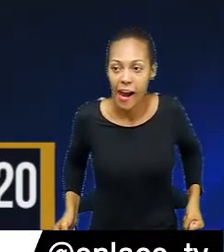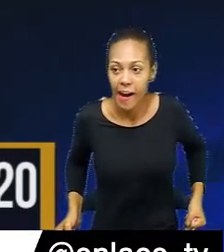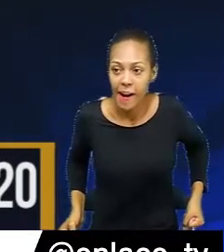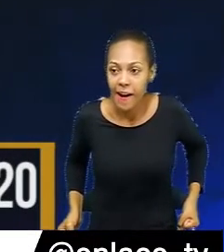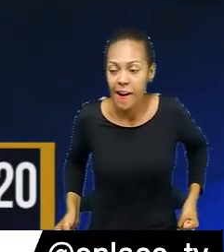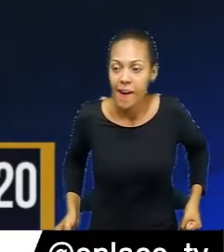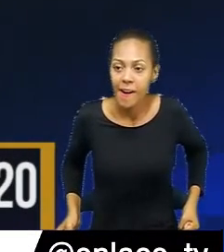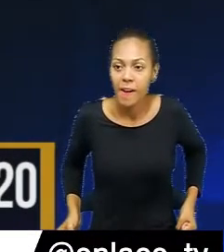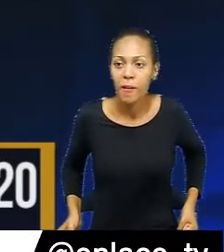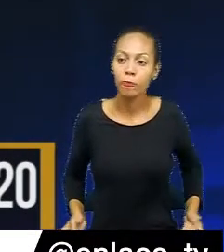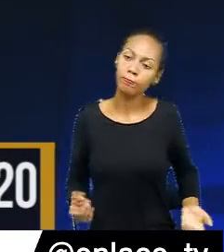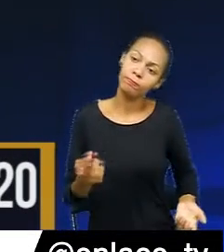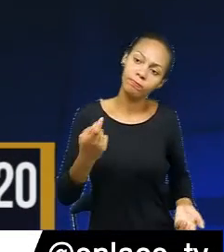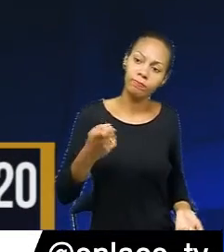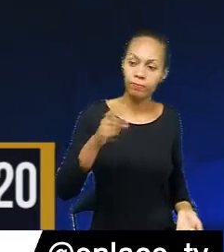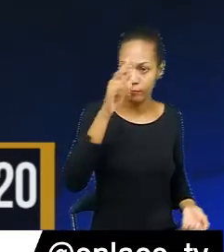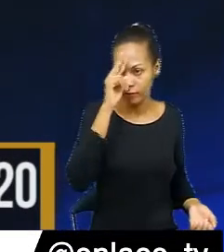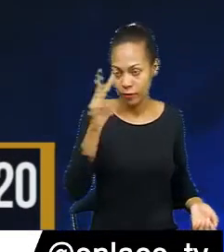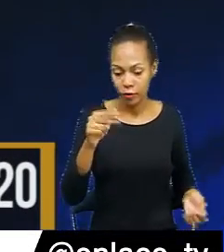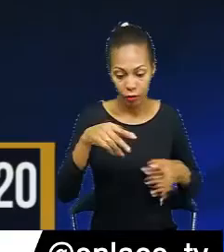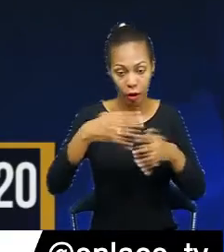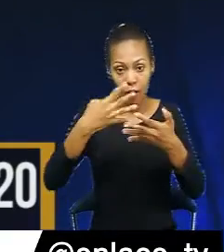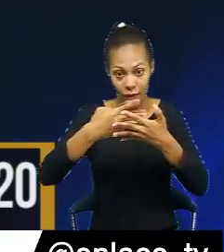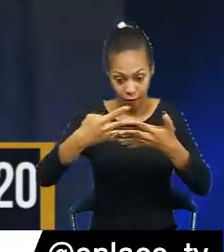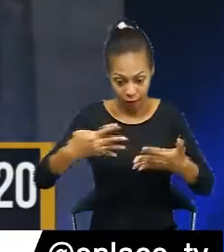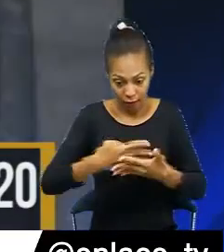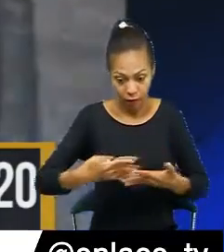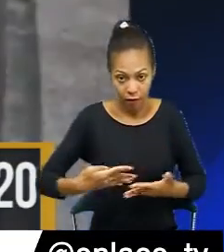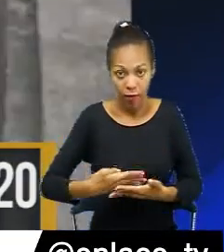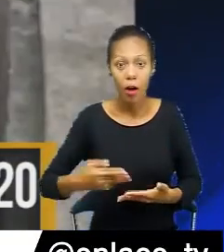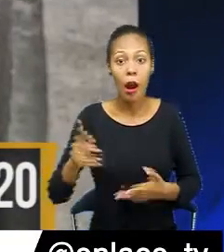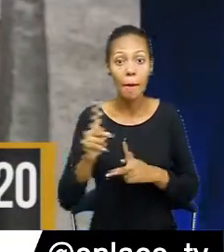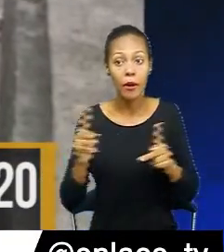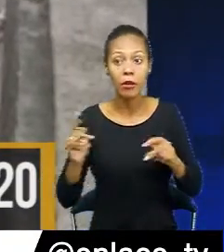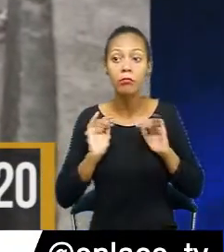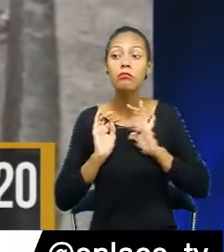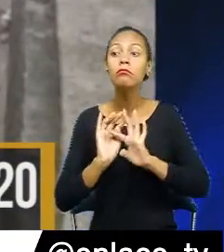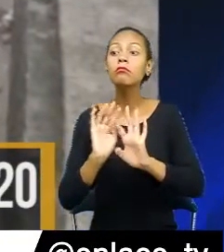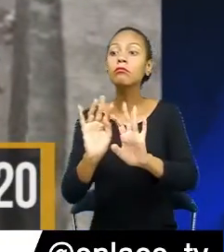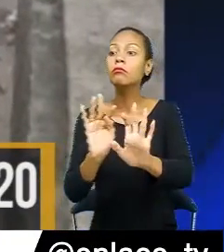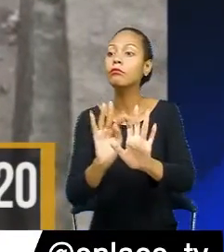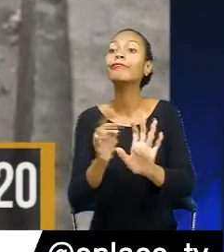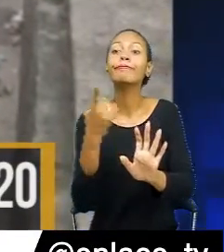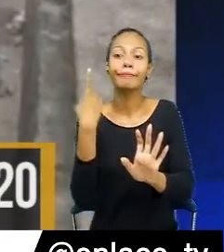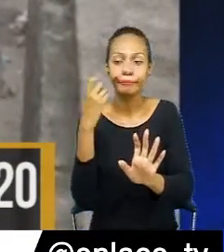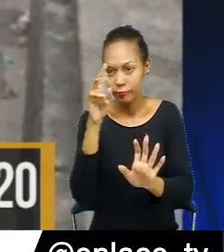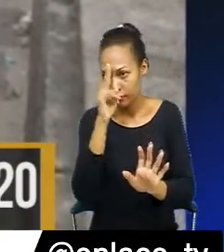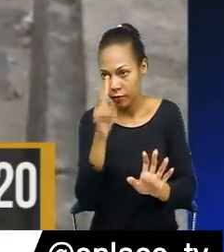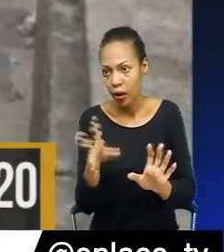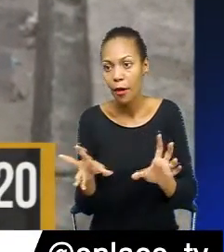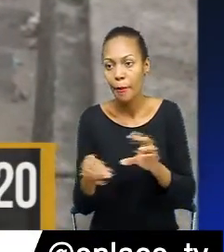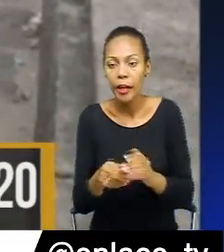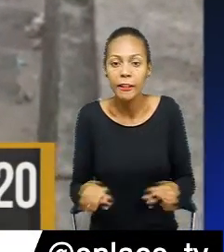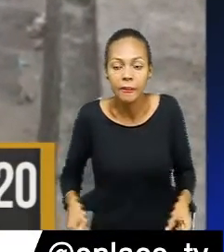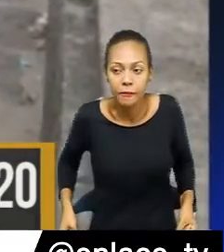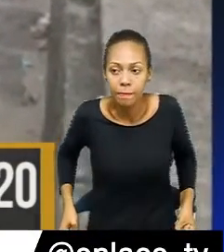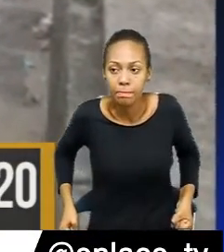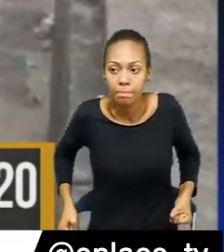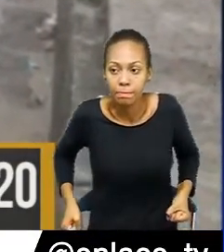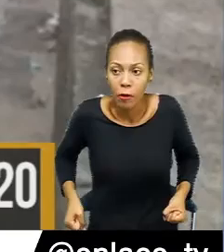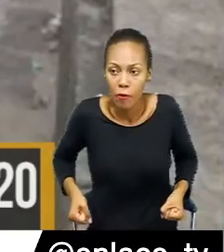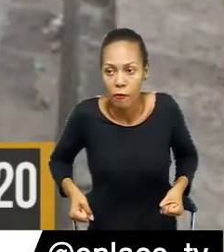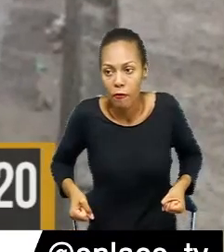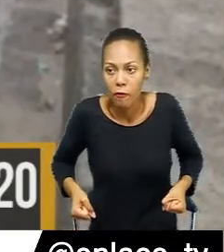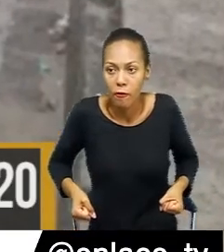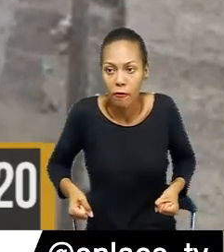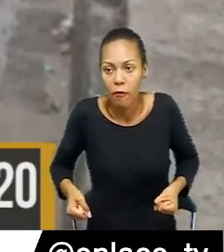de no respetar la cebra peatonal, exponen su vida llevando en movimiento la carretilla de la obra en construcción en una vía de gran tráfico